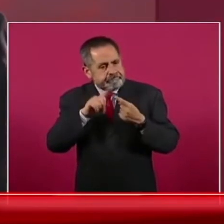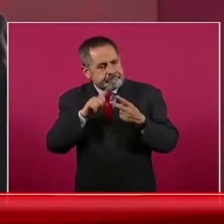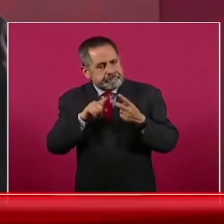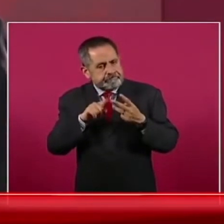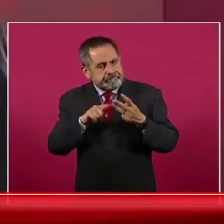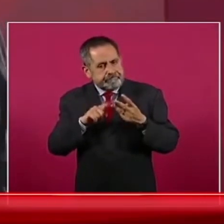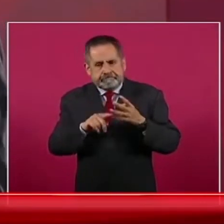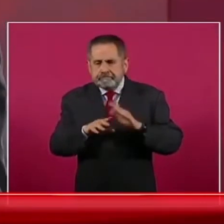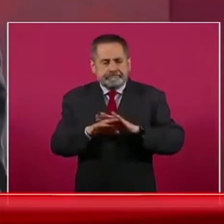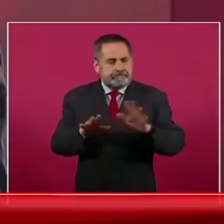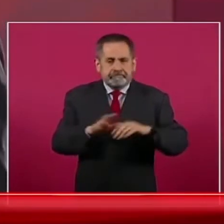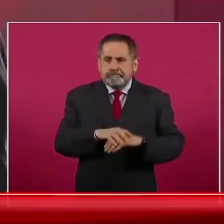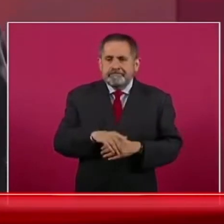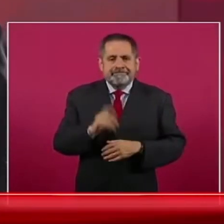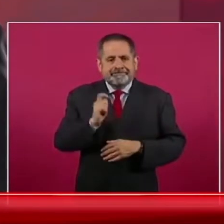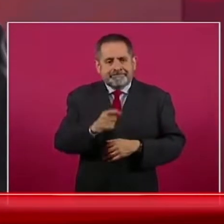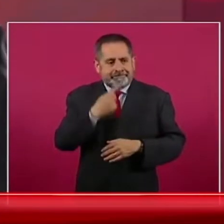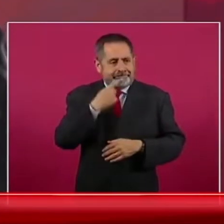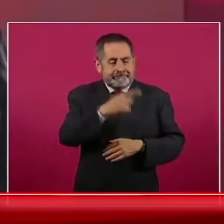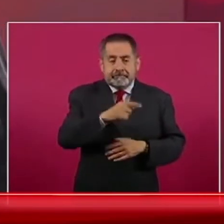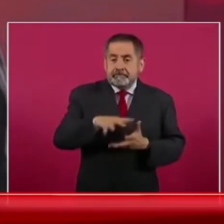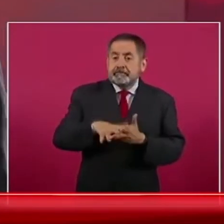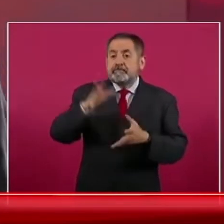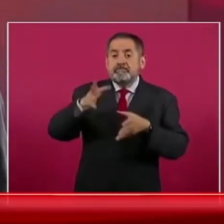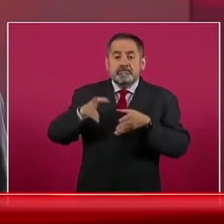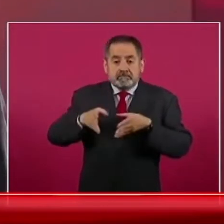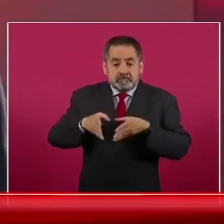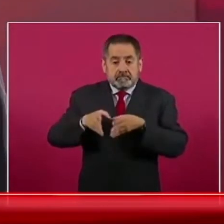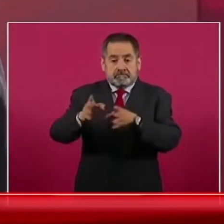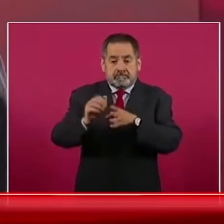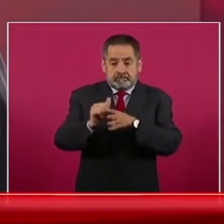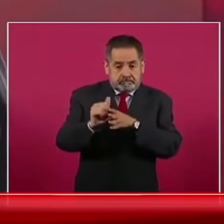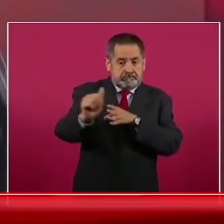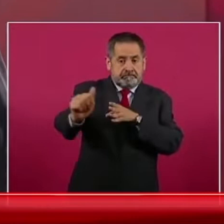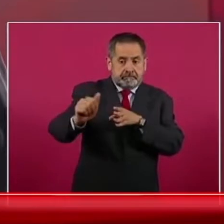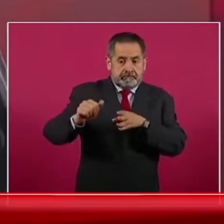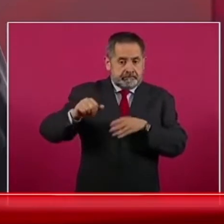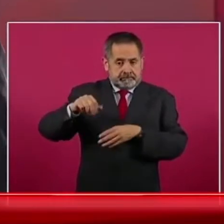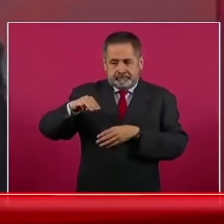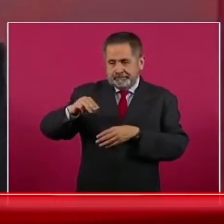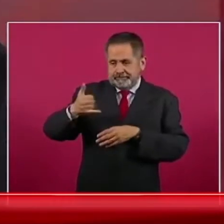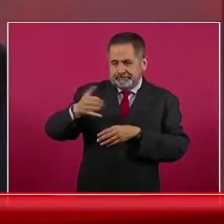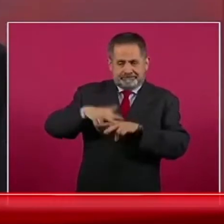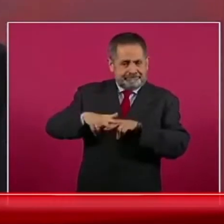que la mayor parte de la ruta del Tren Maya